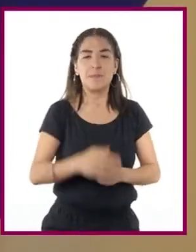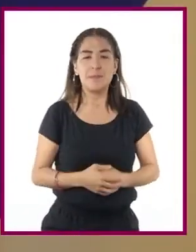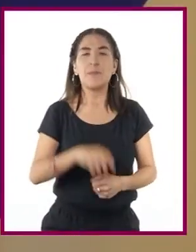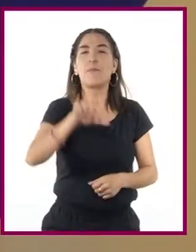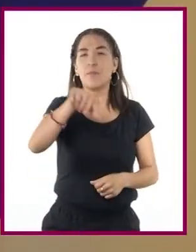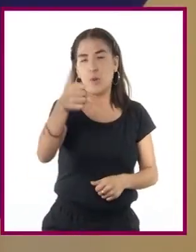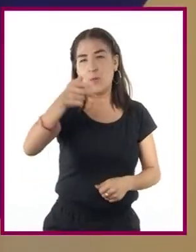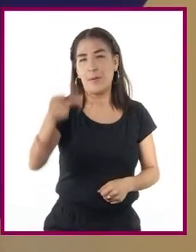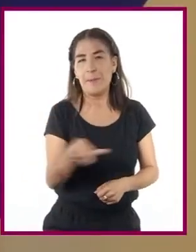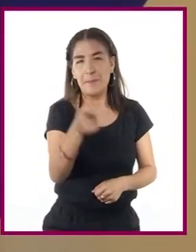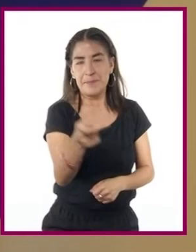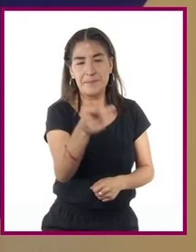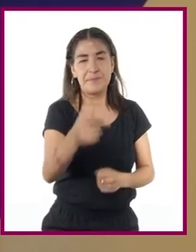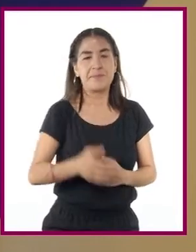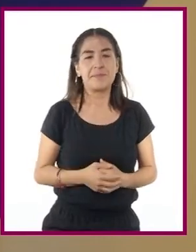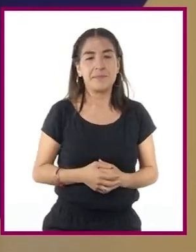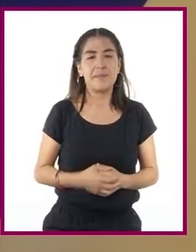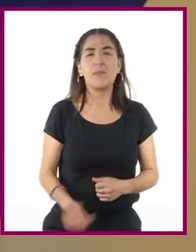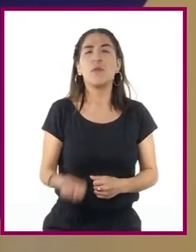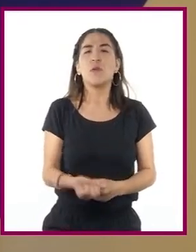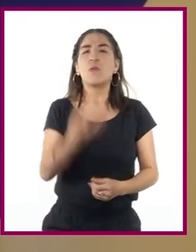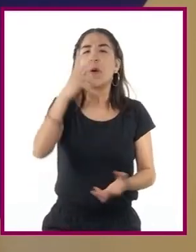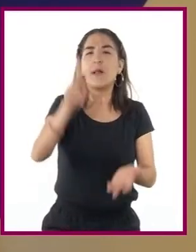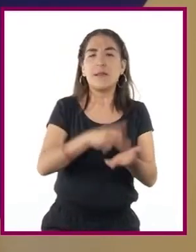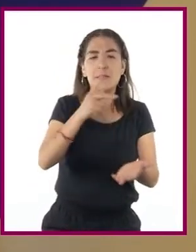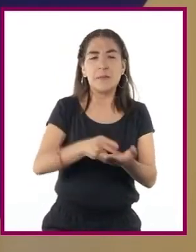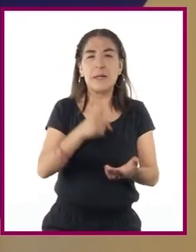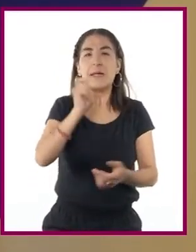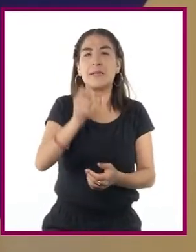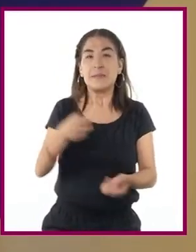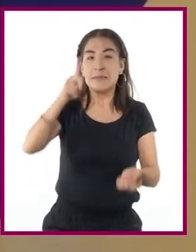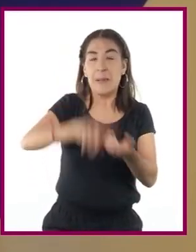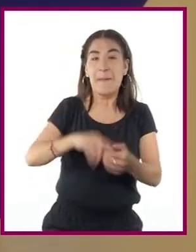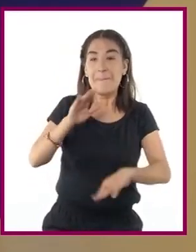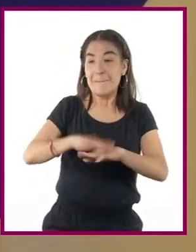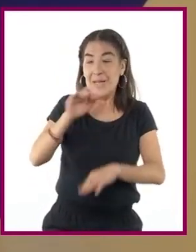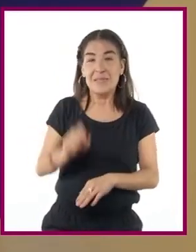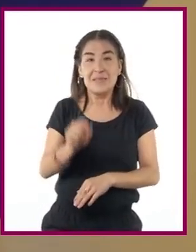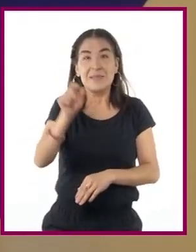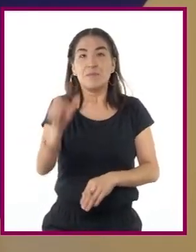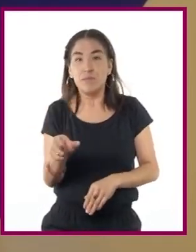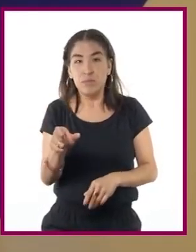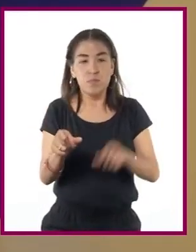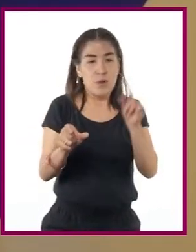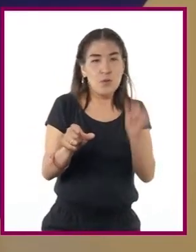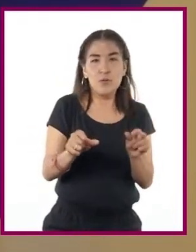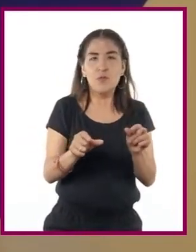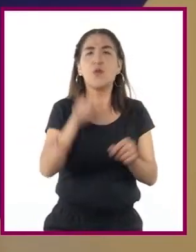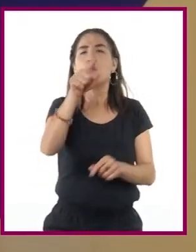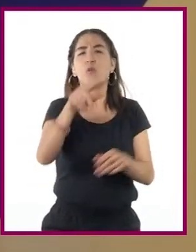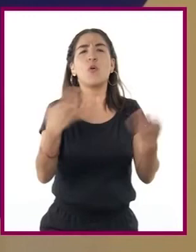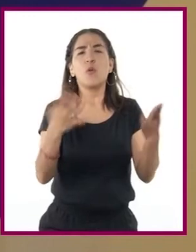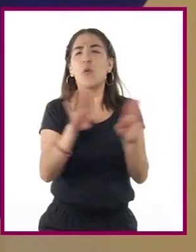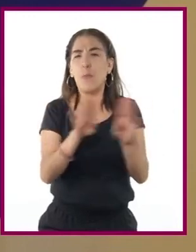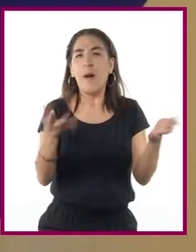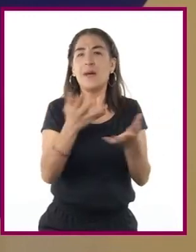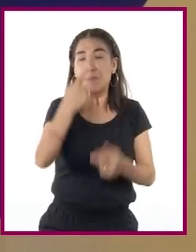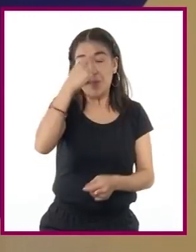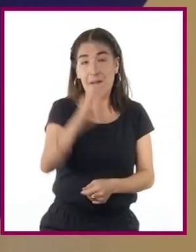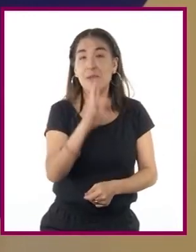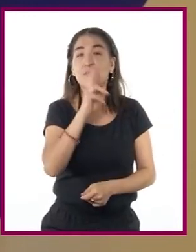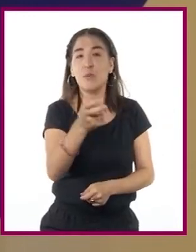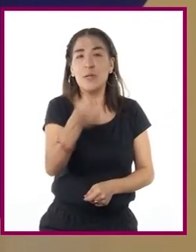otra pregunta. ¿Cuántas veces más grande es la bacteria que el virus? ¿Qué harías para contestar esta